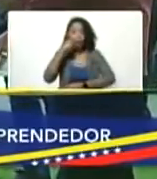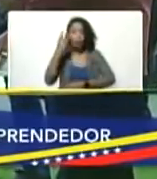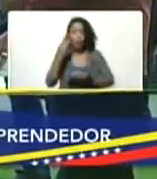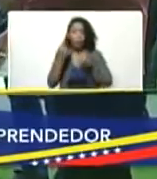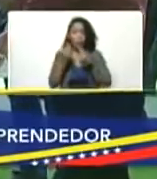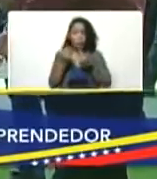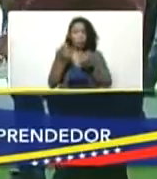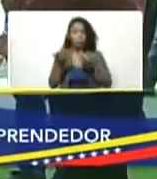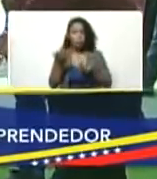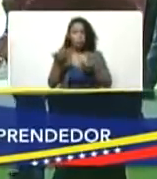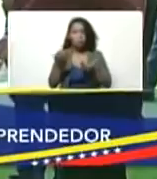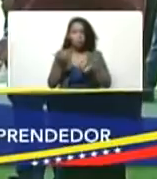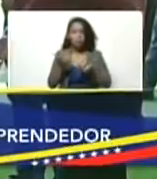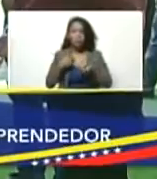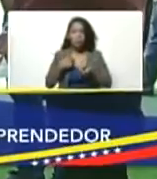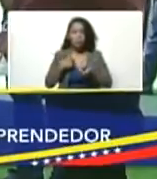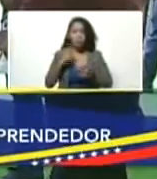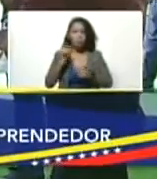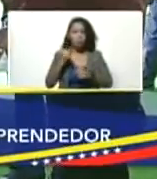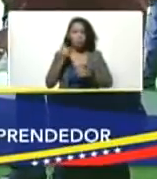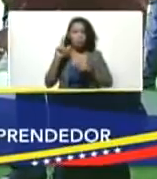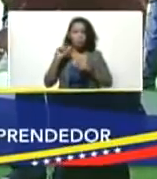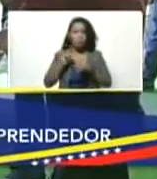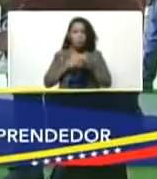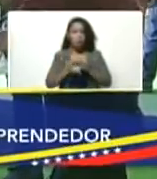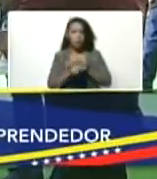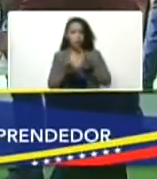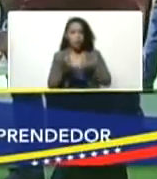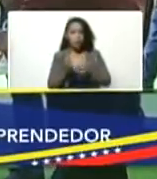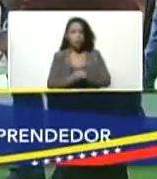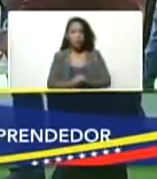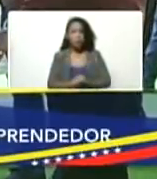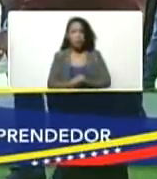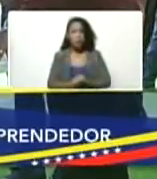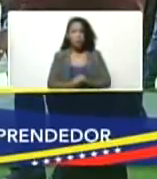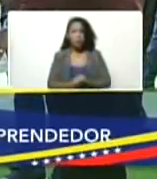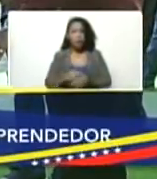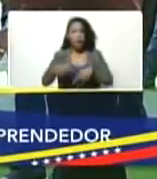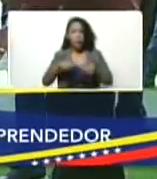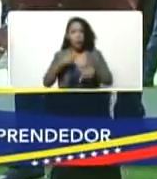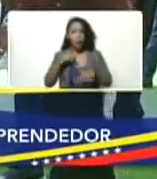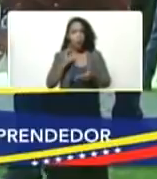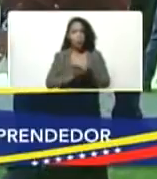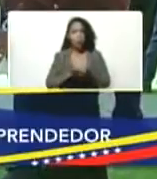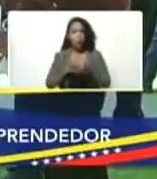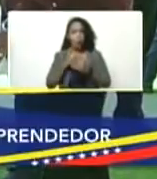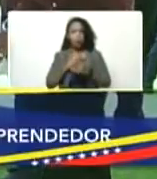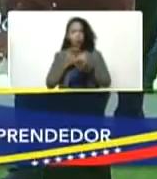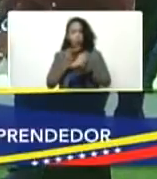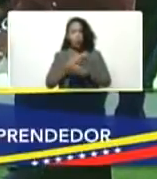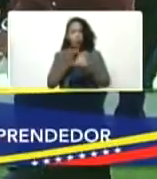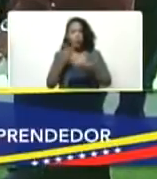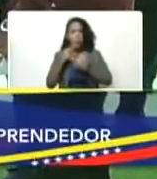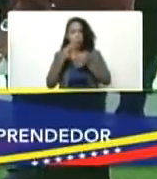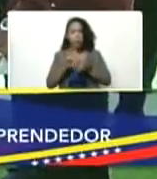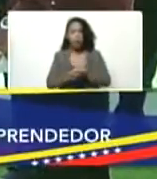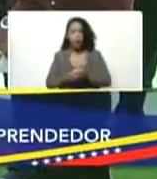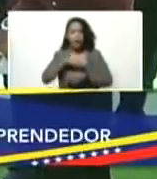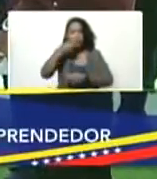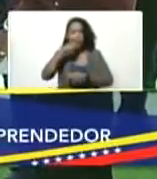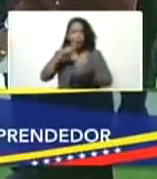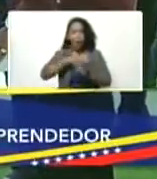precios de ese consultorio? Bueno, yo considero que están bastante accesibles a la zona donde estoy ubicada. ¿Qué servicios presta? Odontología